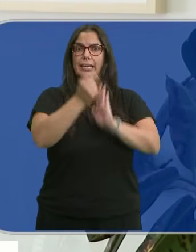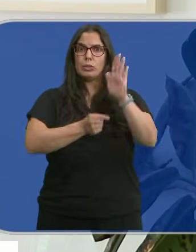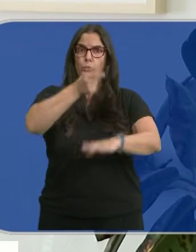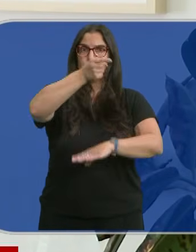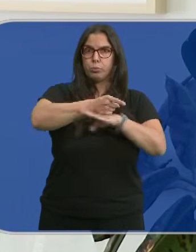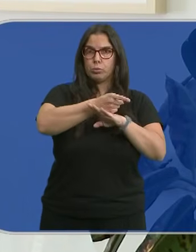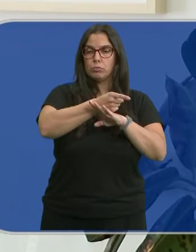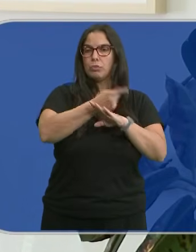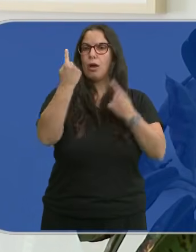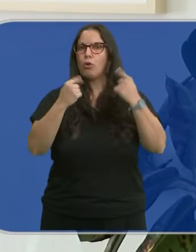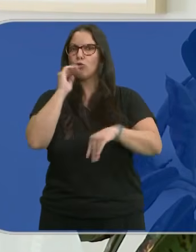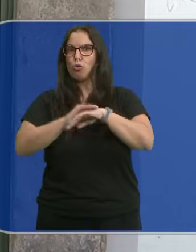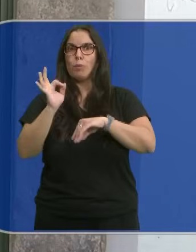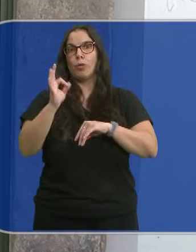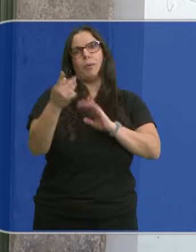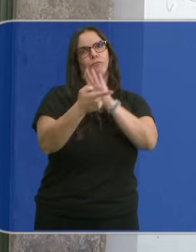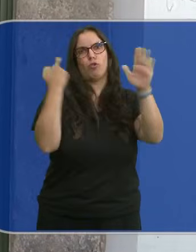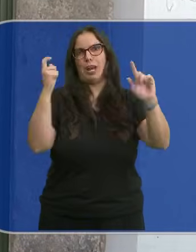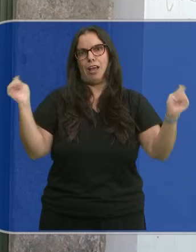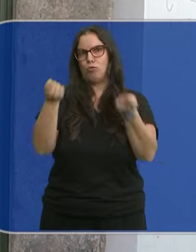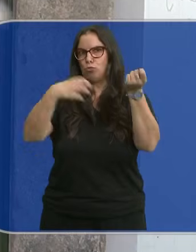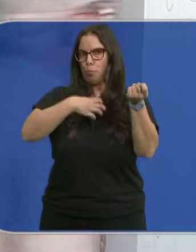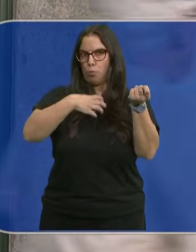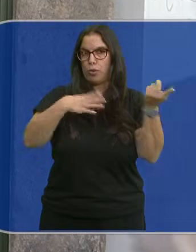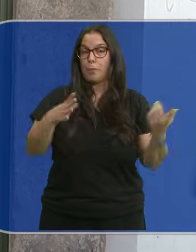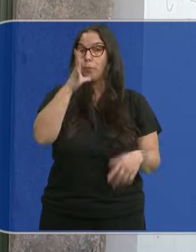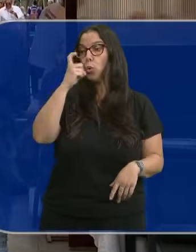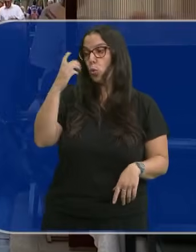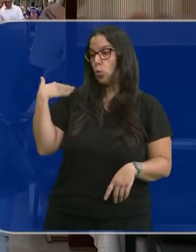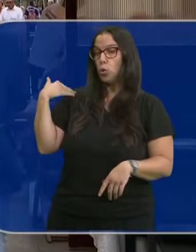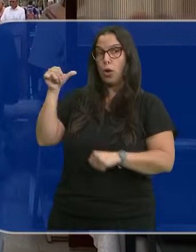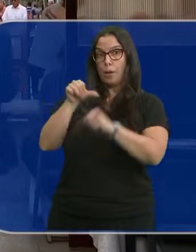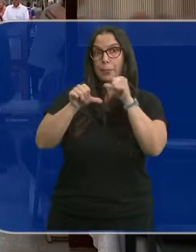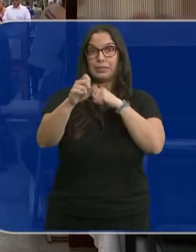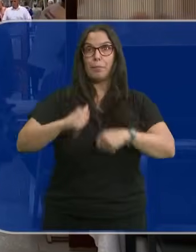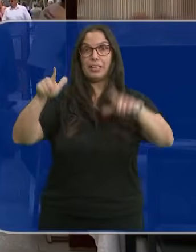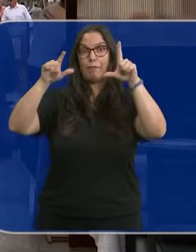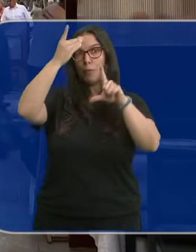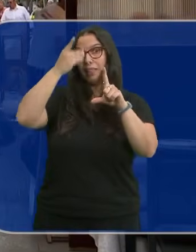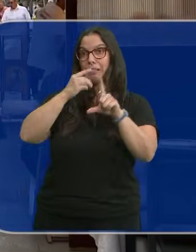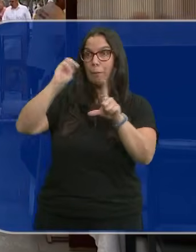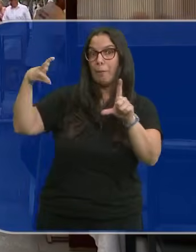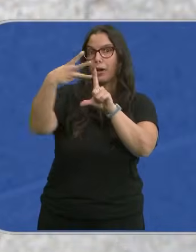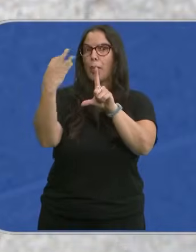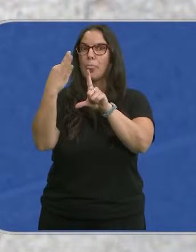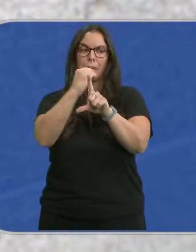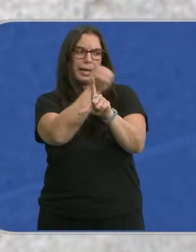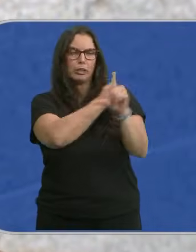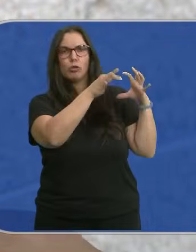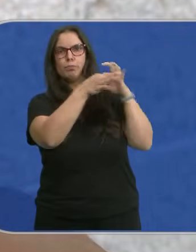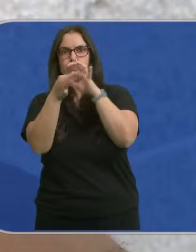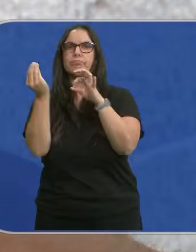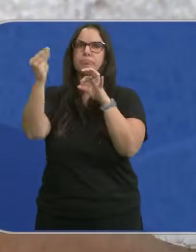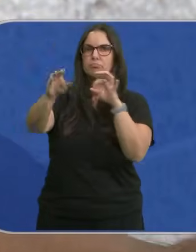pues tendrán que dejar de anunciarse. Porque desde julio todos los pisos turísticos de plataformas digitales deben pasar el examen del registro de